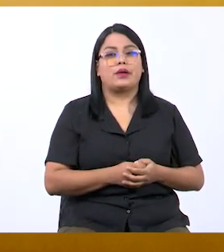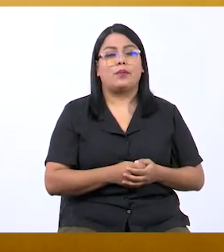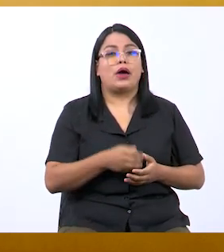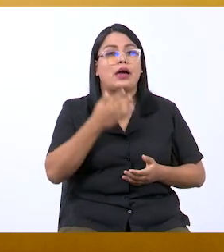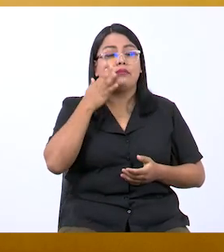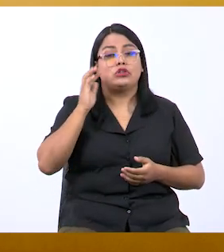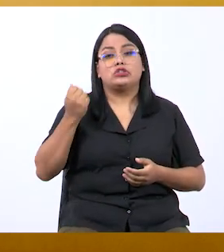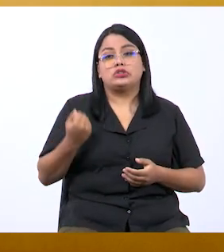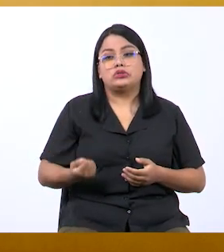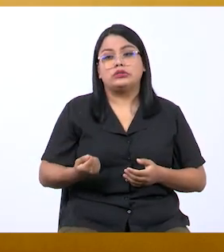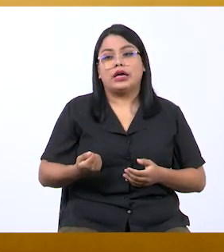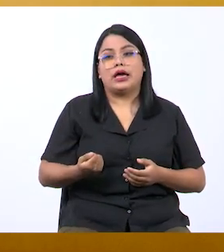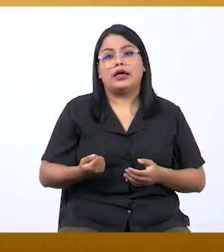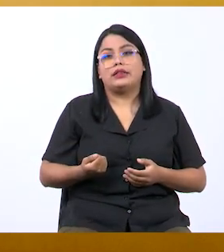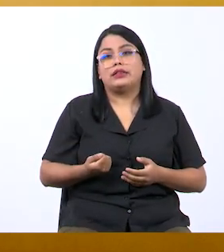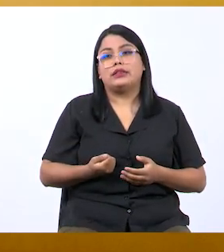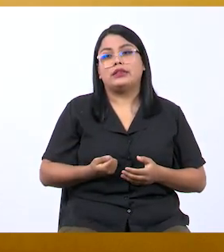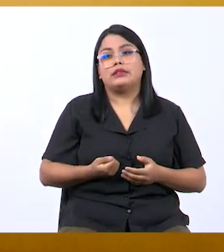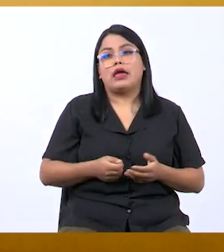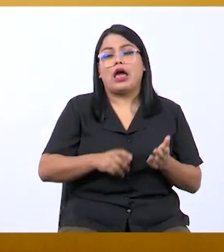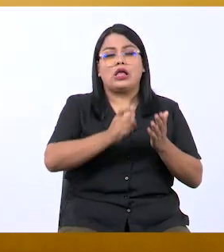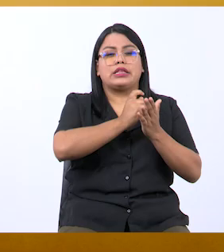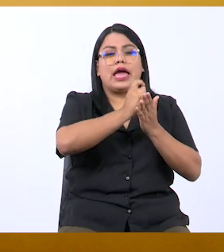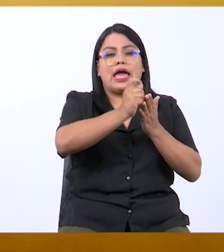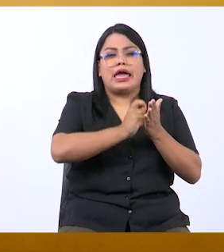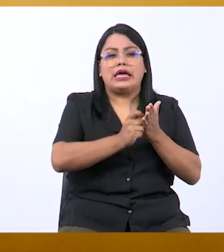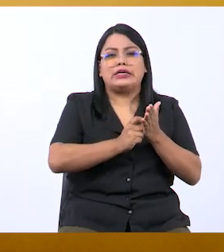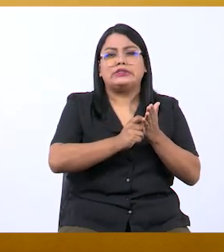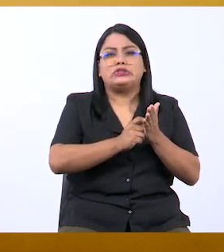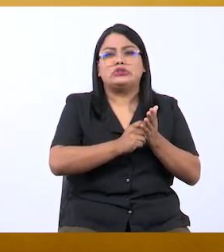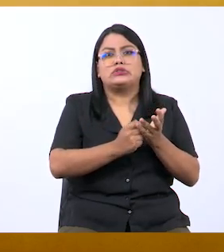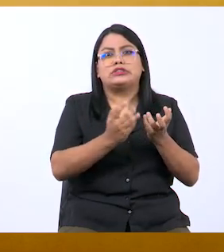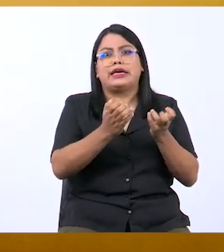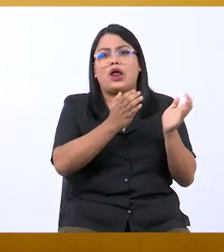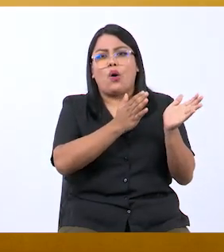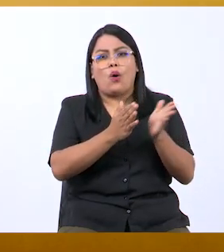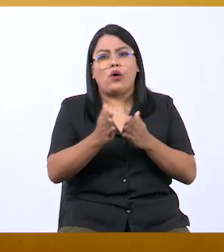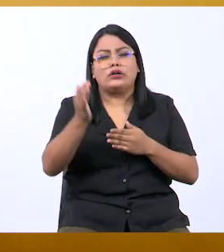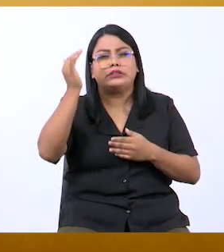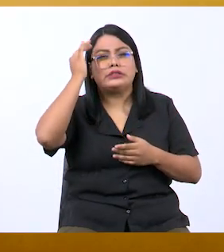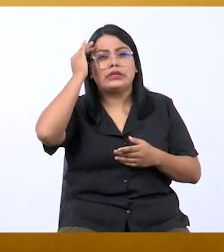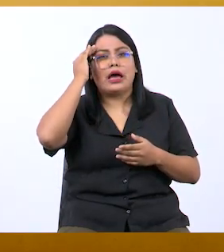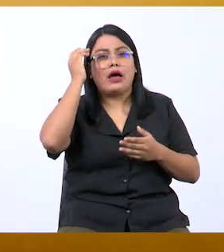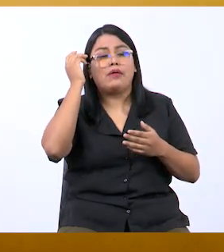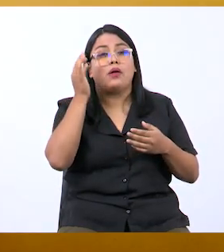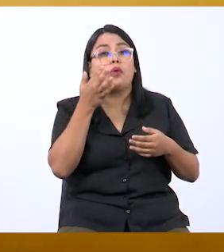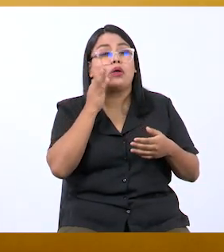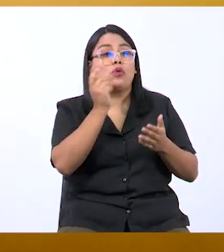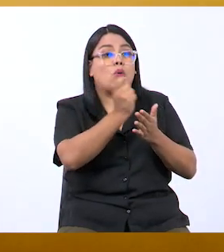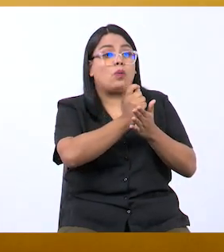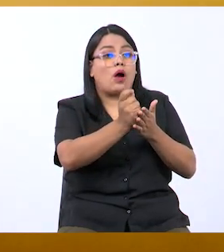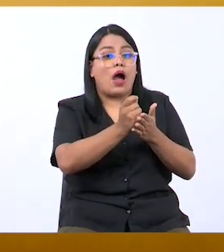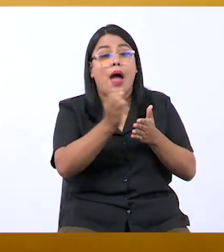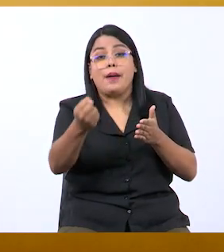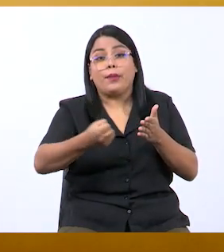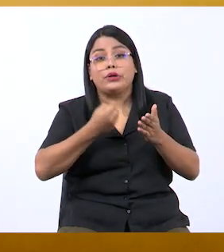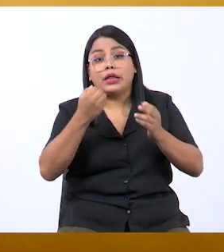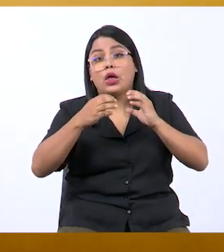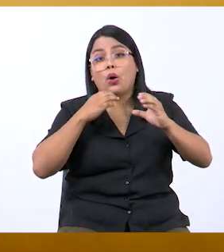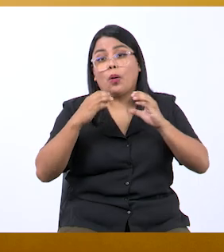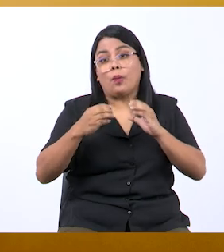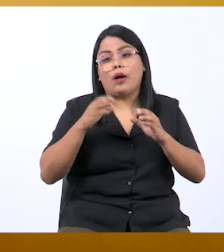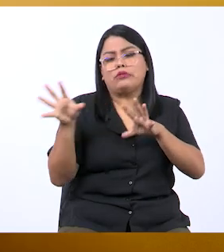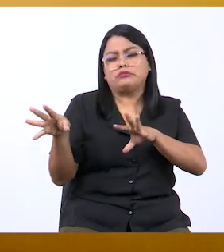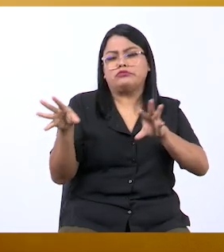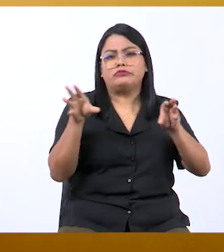como estudiante conocer cuál es el texto, cuál es su estructura, si no escribo. Lo importante es comunicarme.